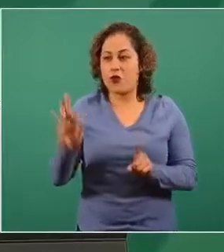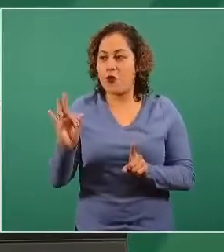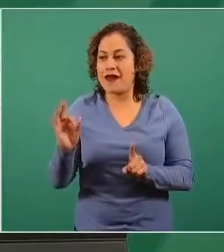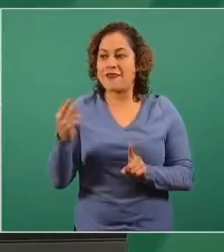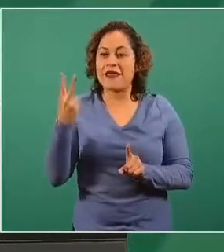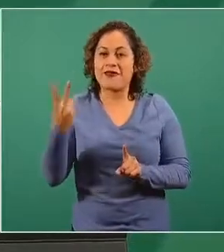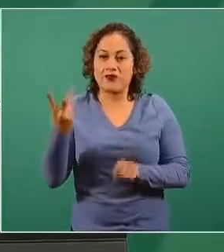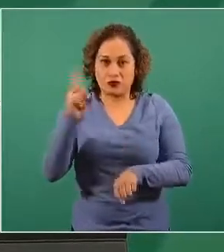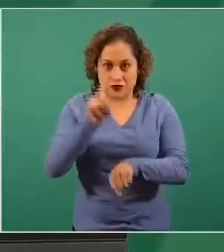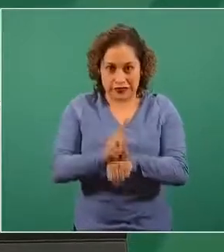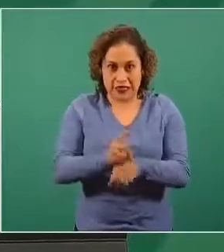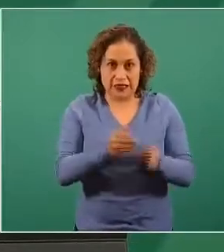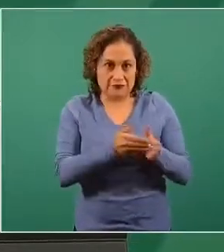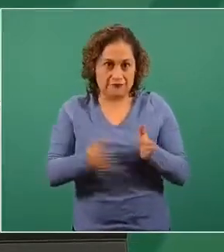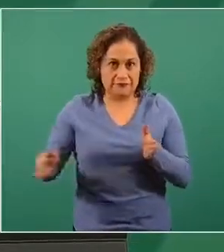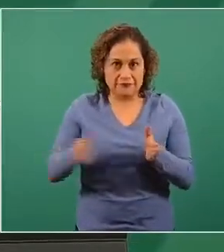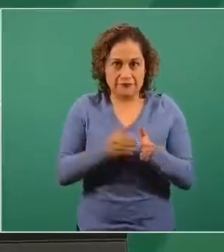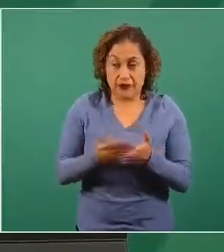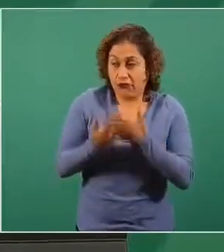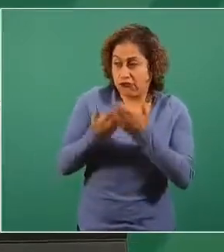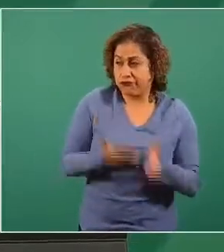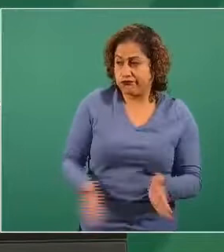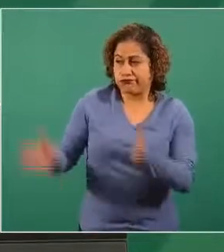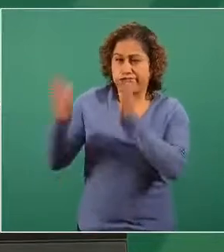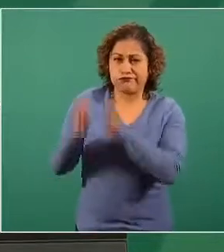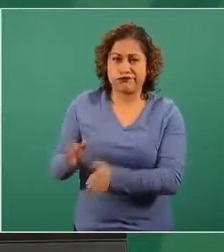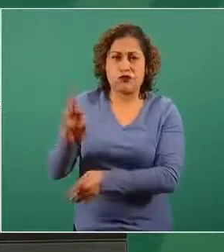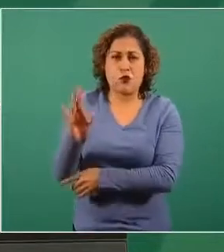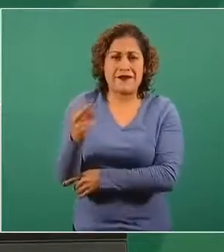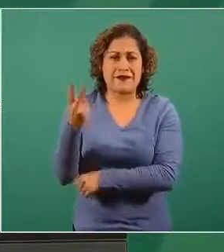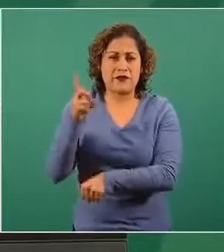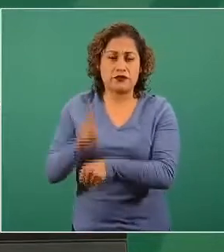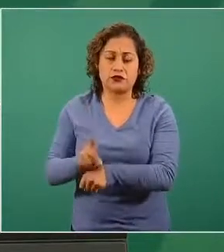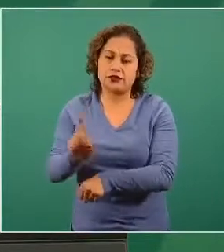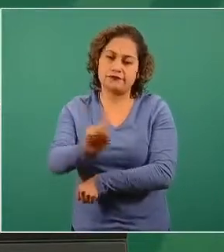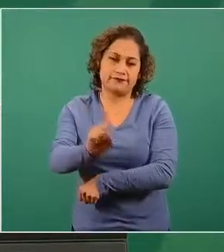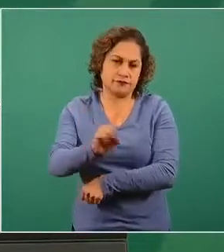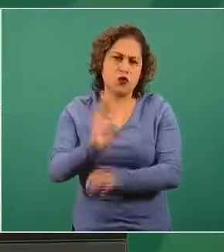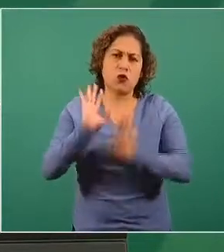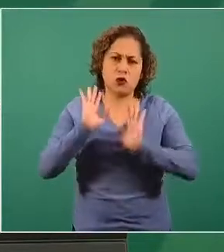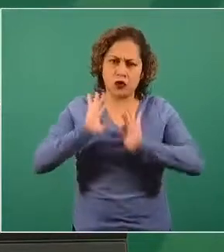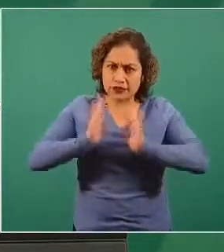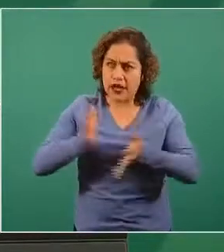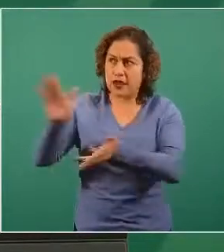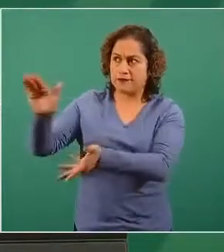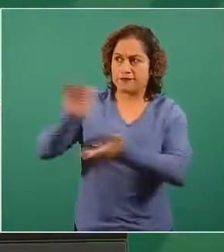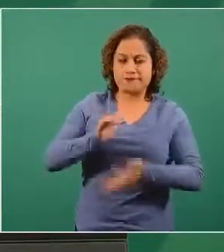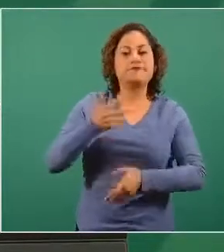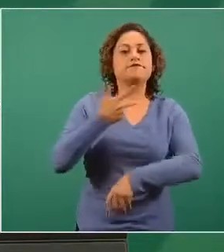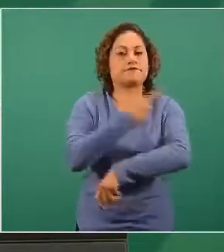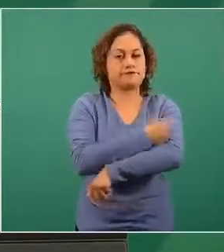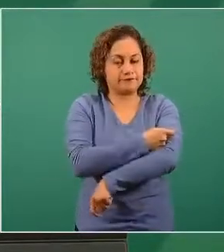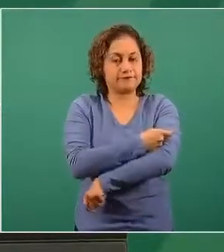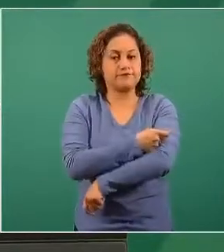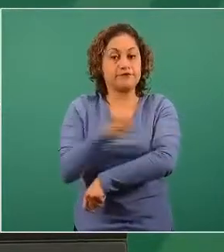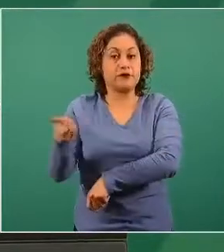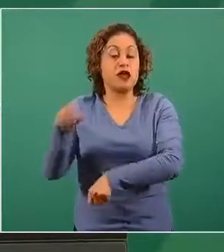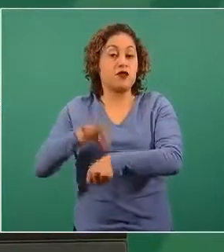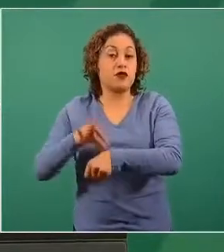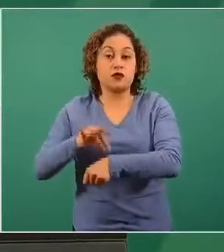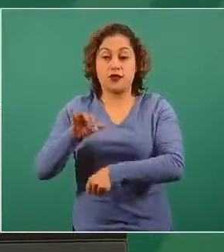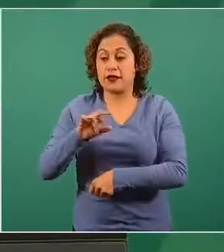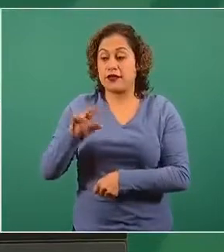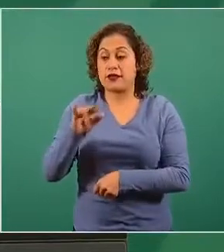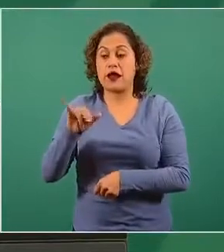De hecho, ya el doctor López Ridaura ha planteado a las 32 personas